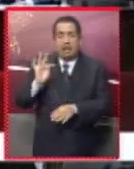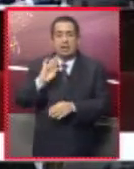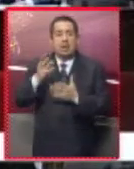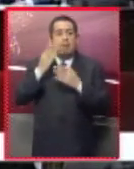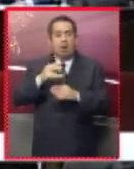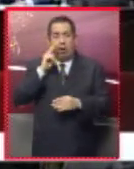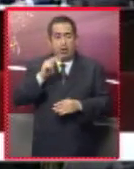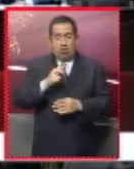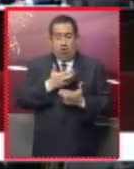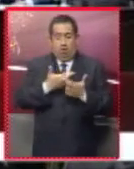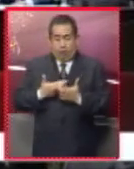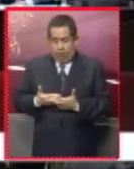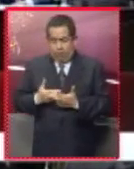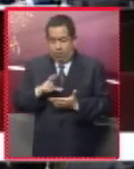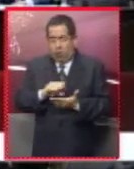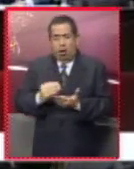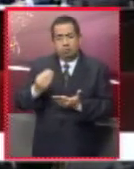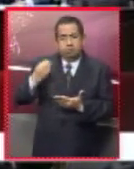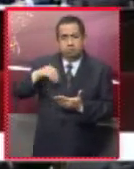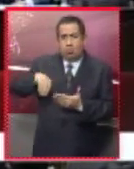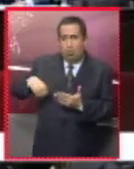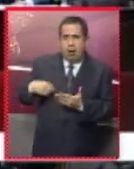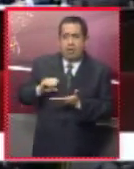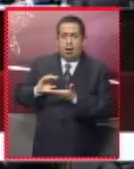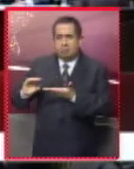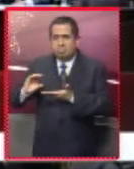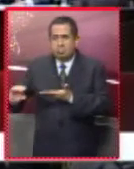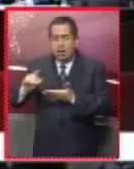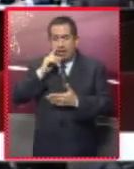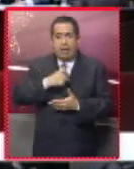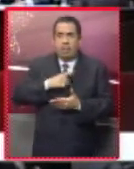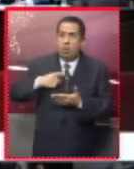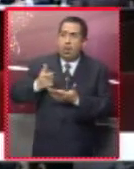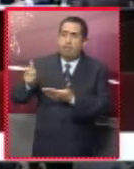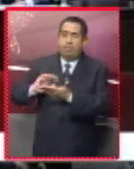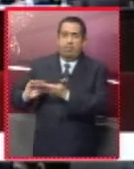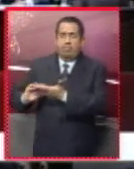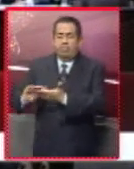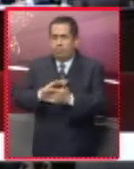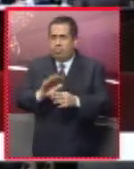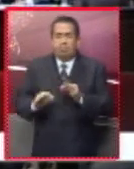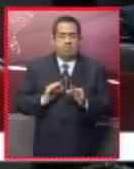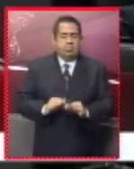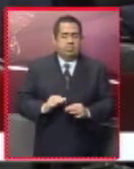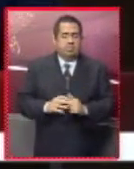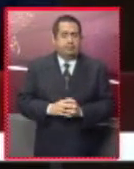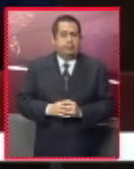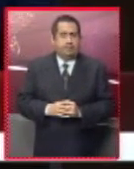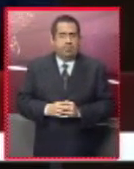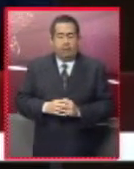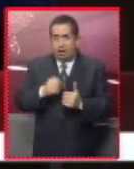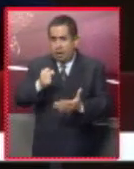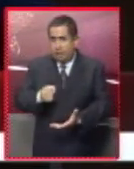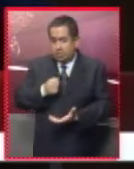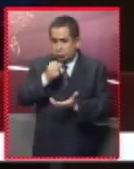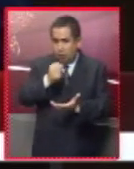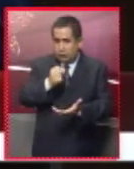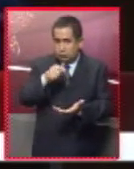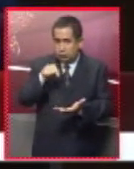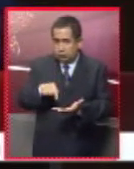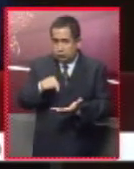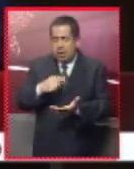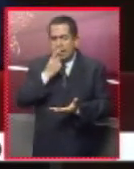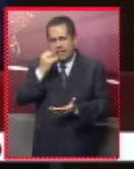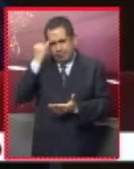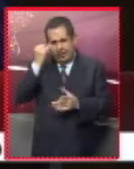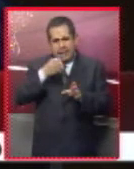único destino la disminución del déficit público y de la deuda pública. El presupuesto considera en el primer